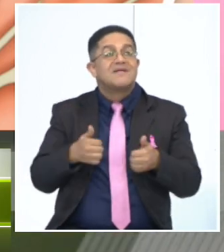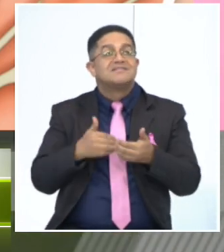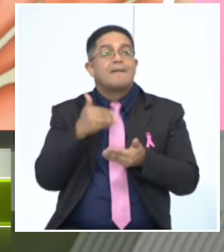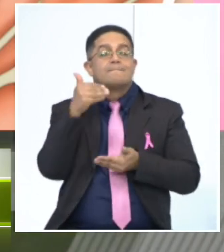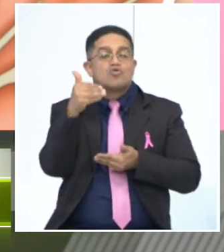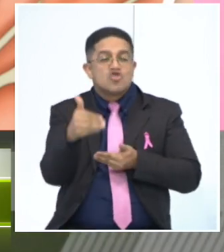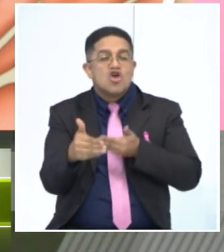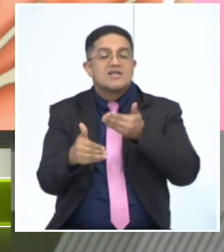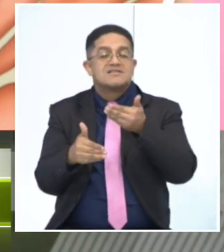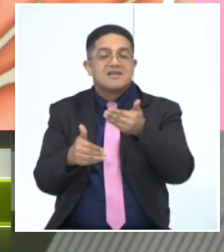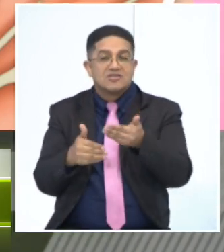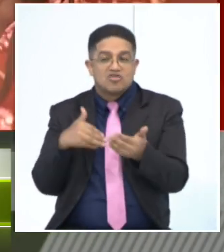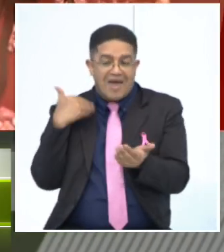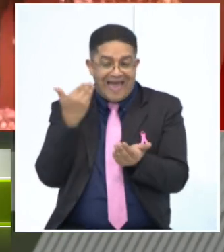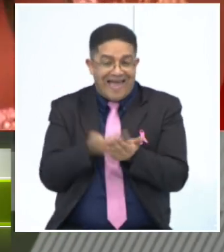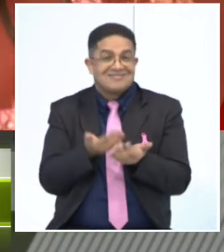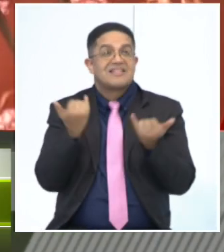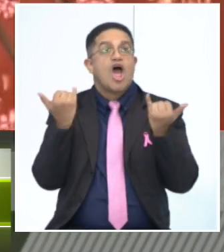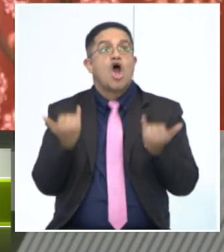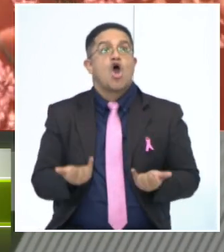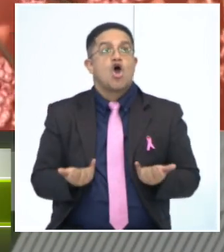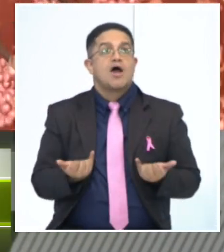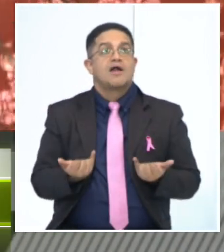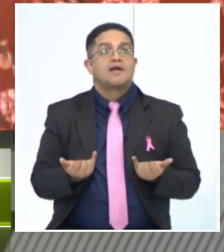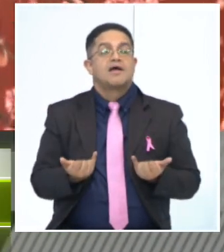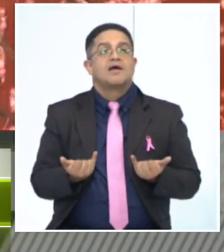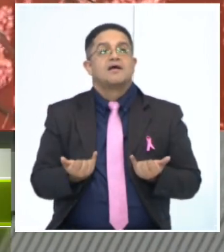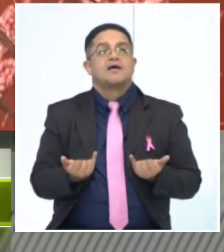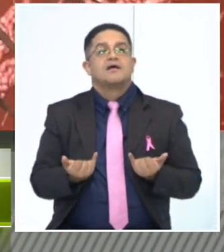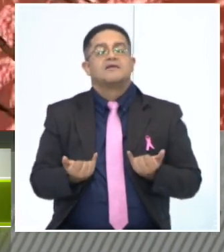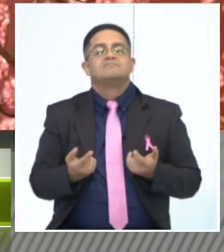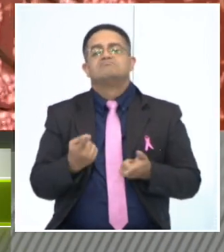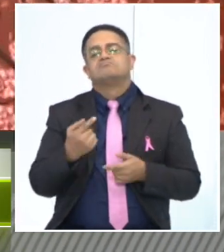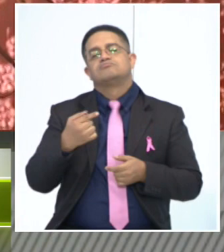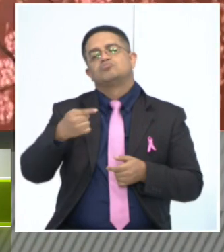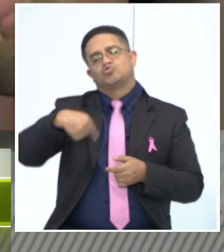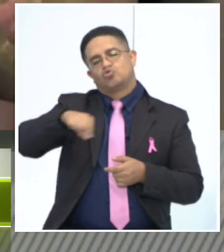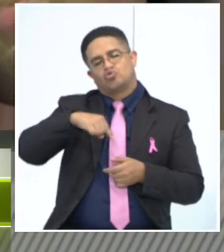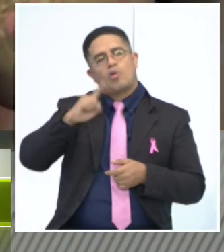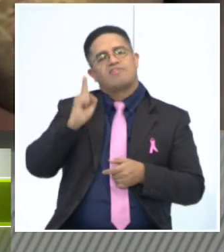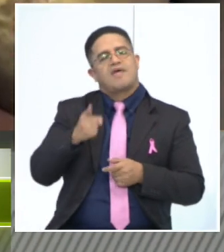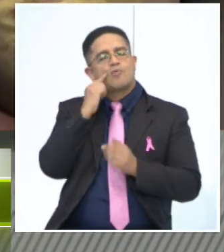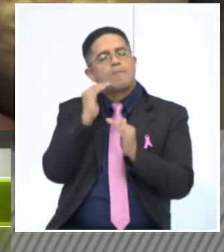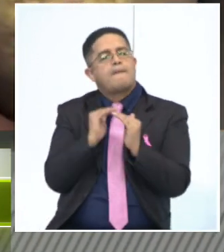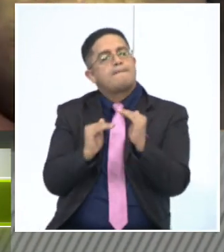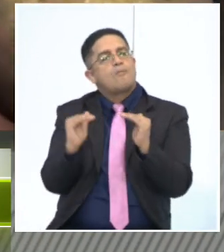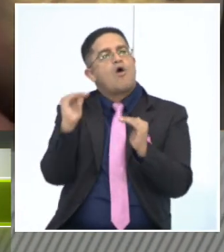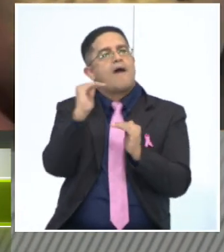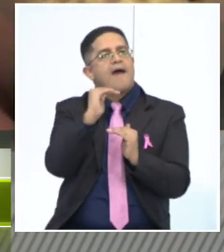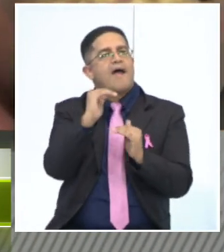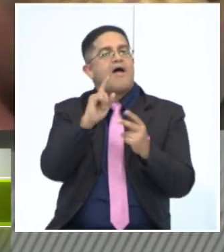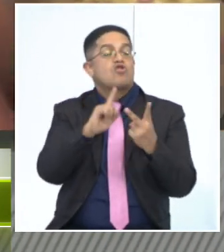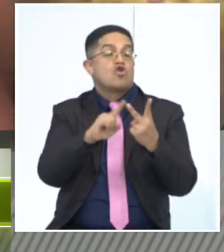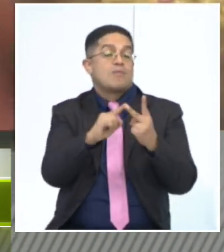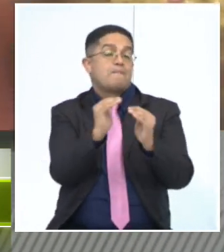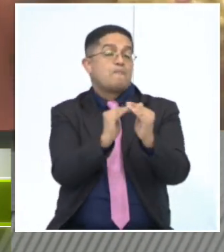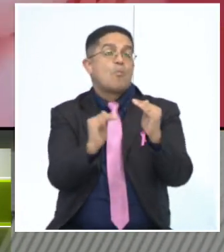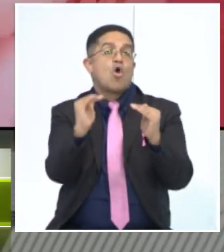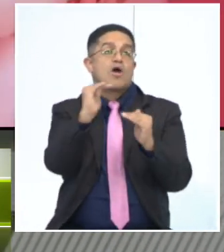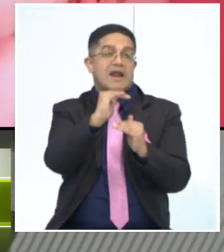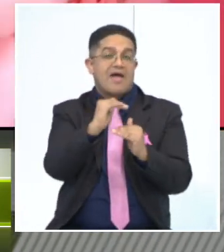hasta llegar al día de hoy, donde no solamente tenemos que hacer el posgrado de mastólogos, sino que tenemos que hacer otro posgrado que es